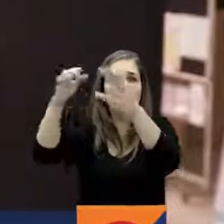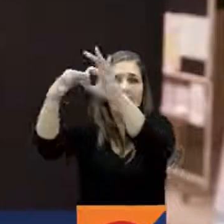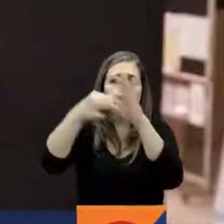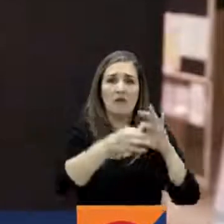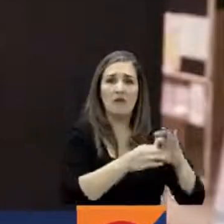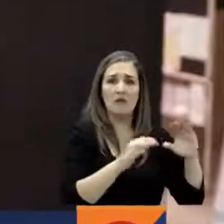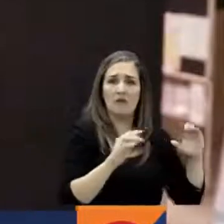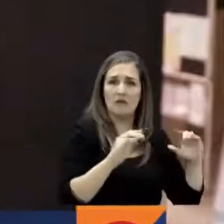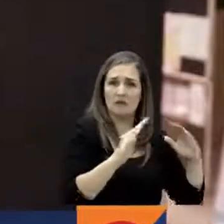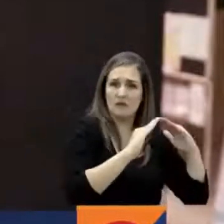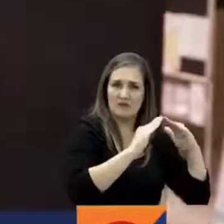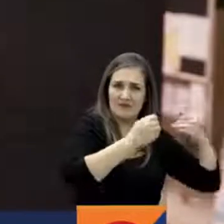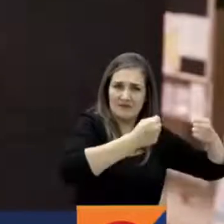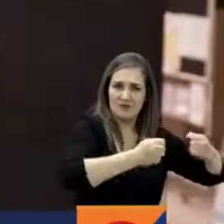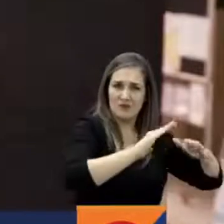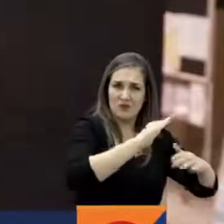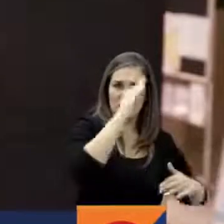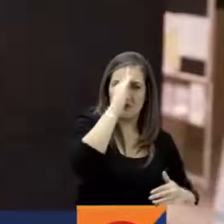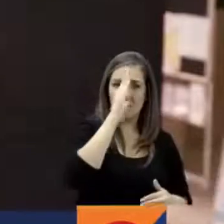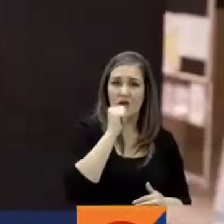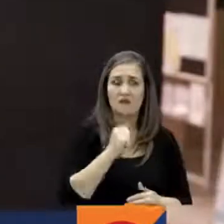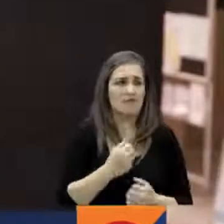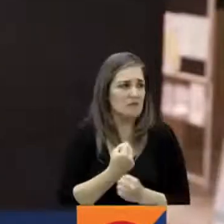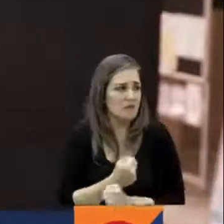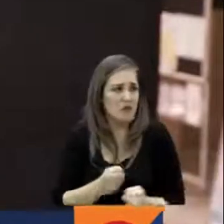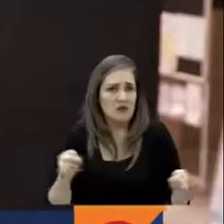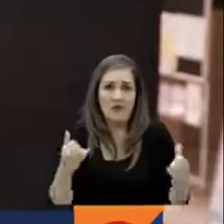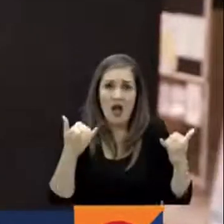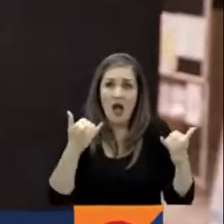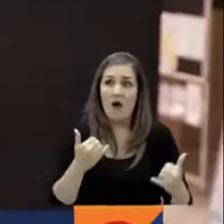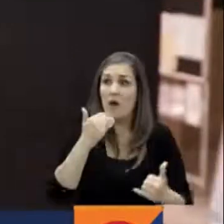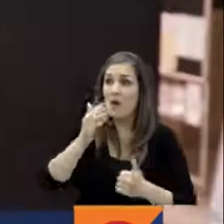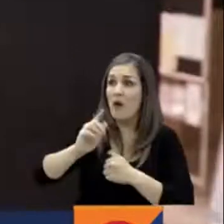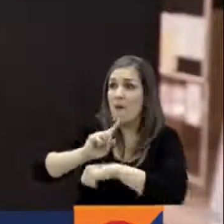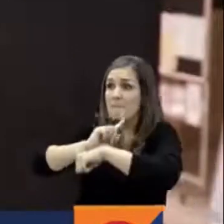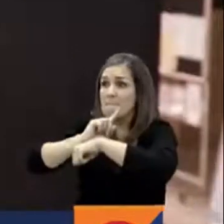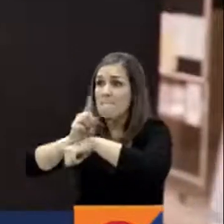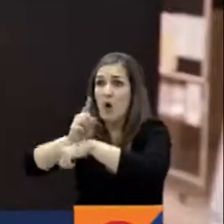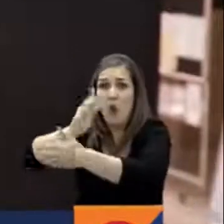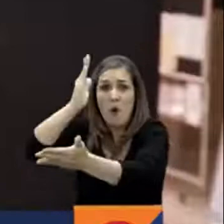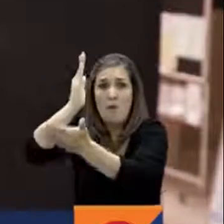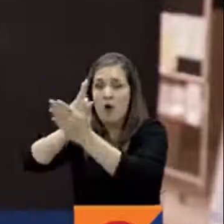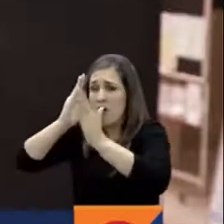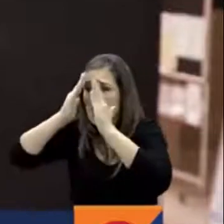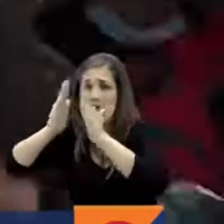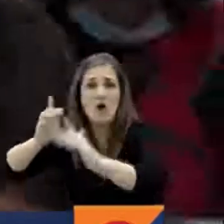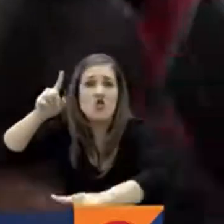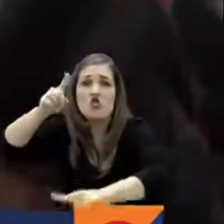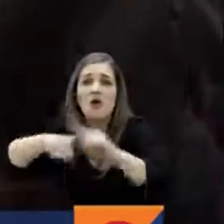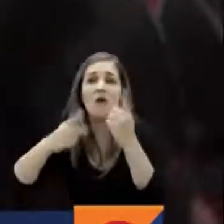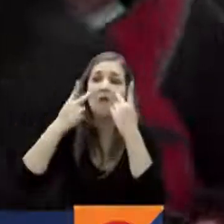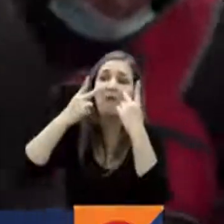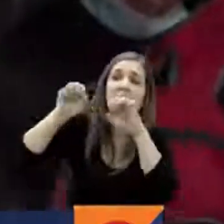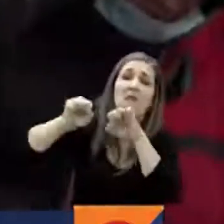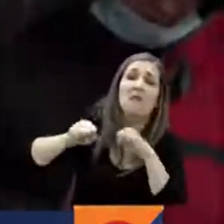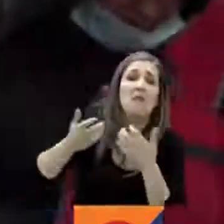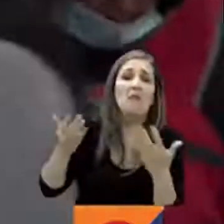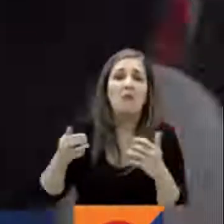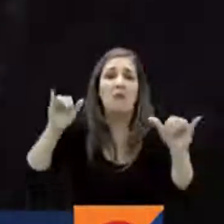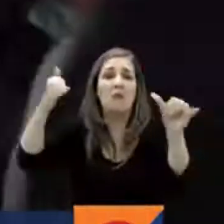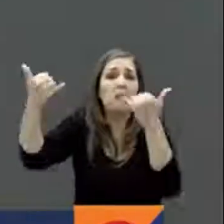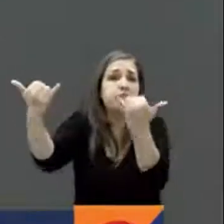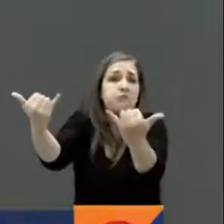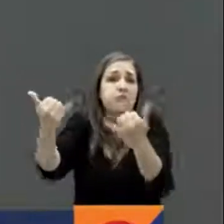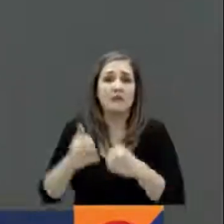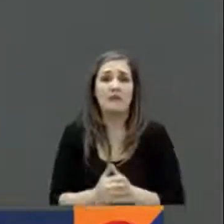falta capacidad de reacción inmediata ante un posible evento de inseguridad dentro de los buses. El ente de control